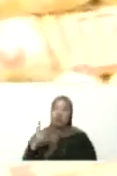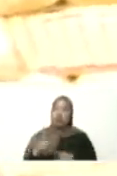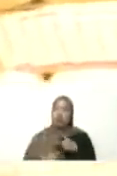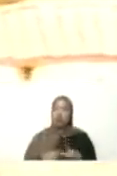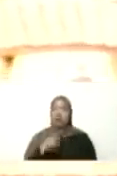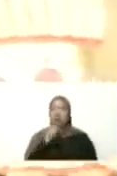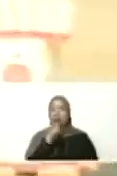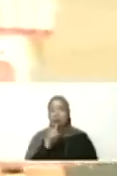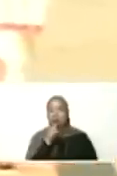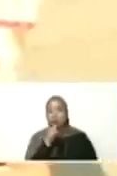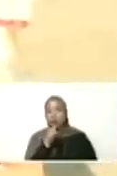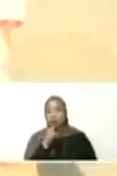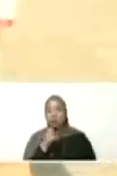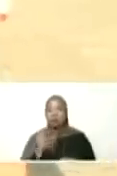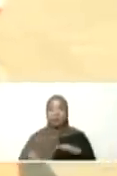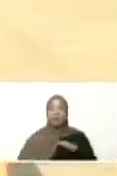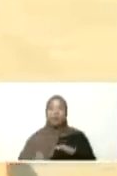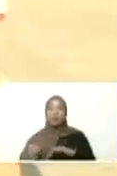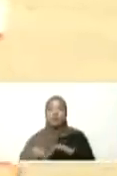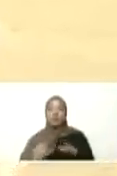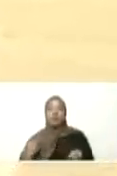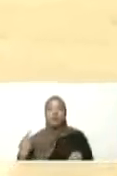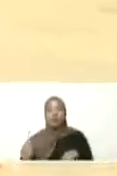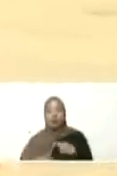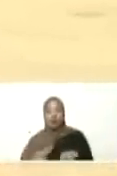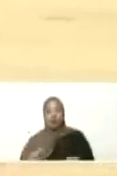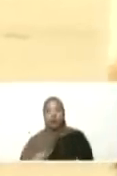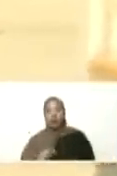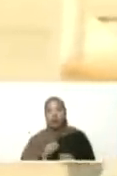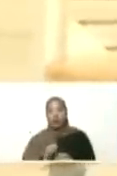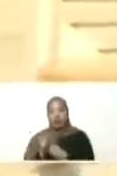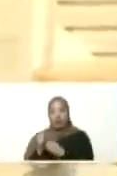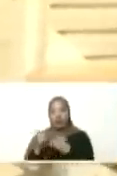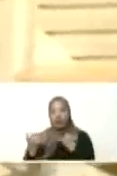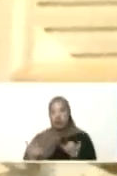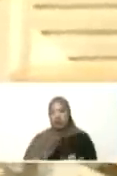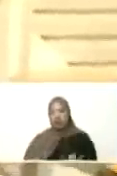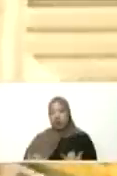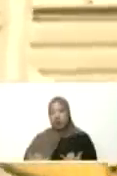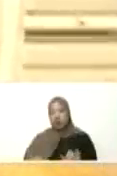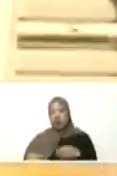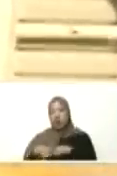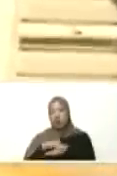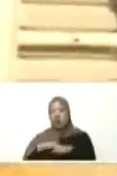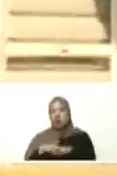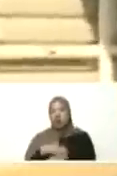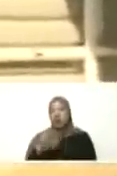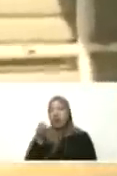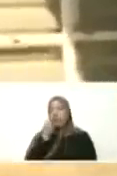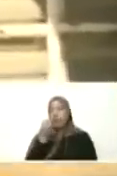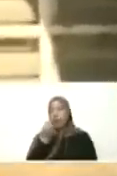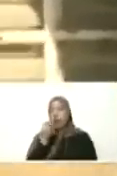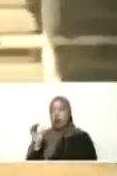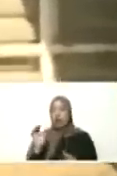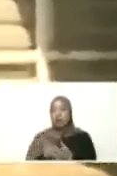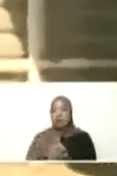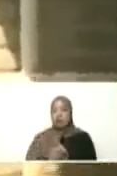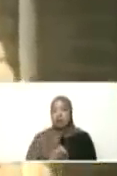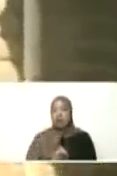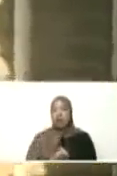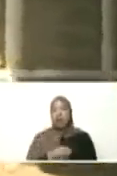presidente, y las instituciones revolucionarias que usted dirige, presidente. Aquí está el Ministerio de Alimentación, los compañeros del